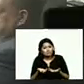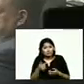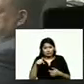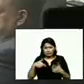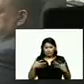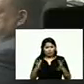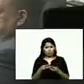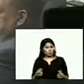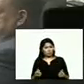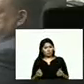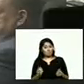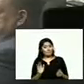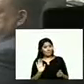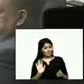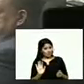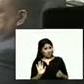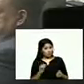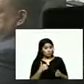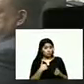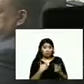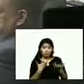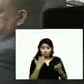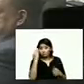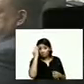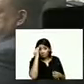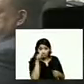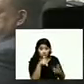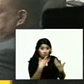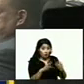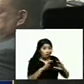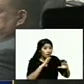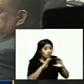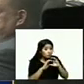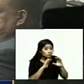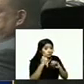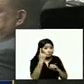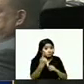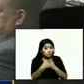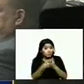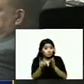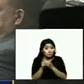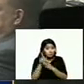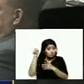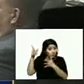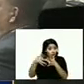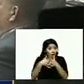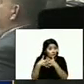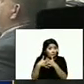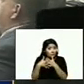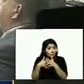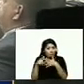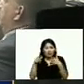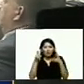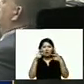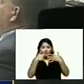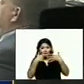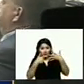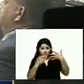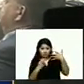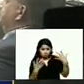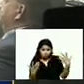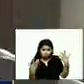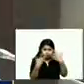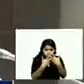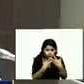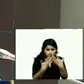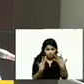Pero sí quisiera saber si han tenido comunicaciones con congresistas o senadores para ver legislación que pueda ayudar para todos